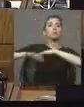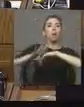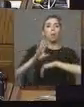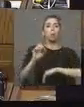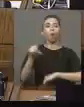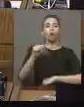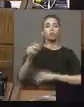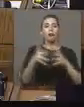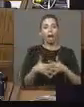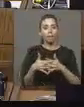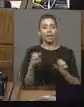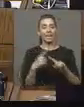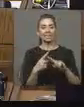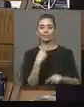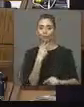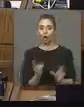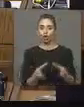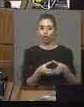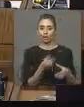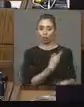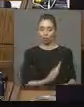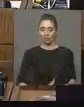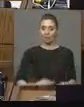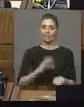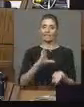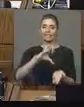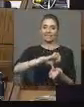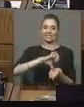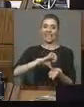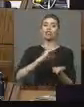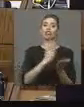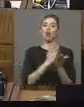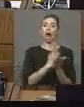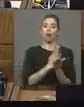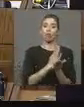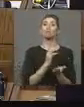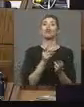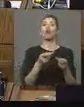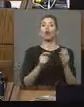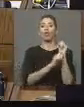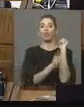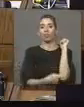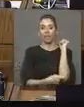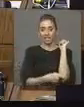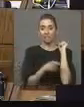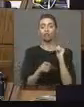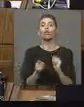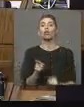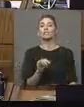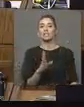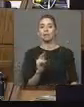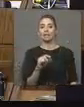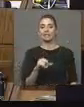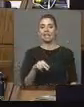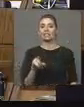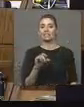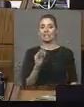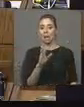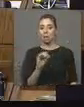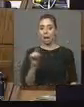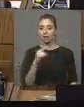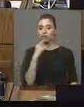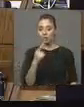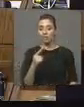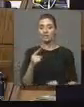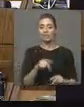Por su parte, el ex vocero del Consejo de Presidentes y Centro de Alumnos de Derecho de la UNAP Santiago, Fabián Ceballos, decía Las inversiones de los últimos